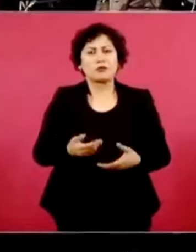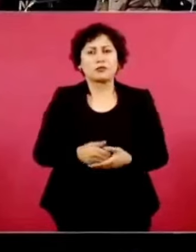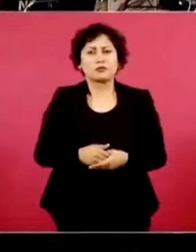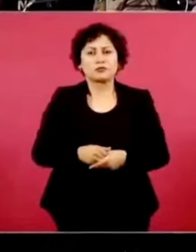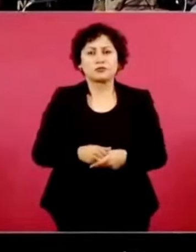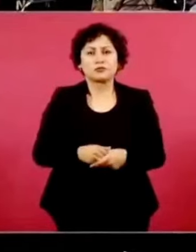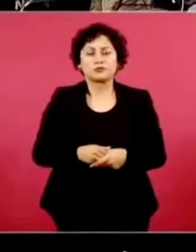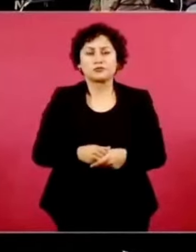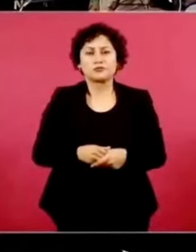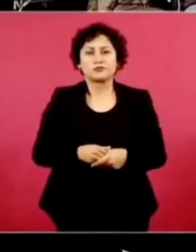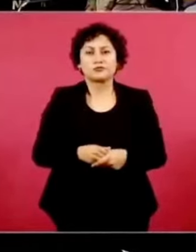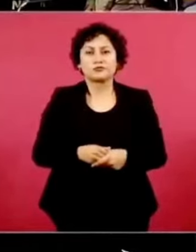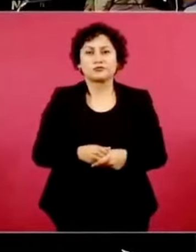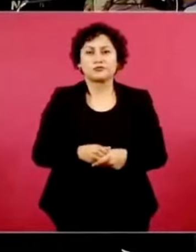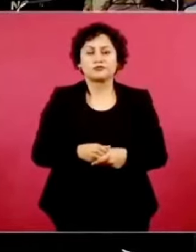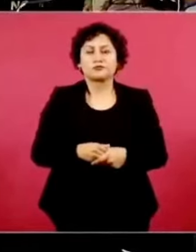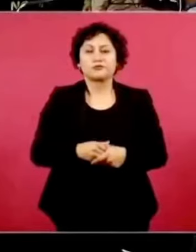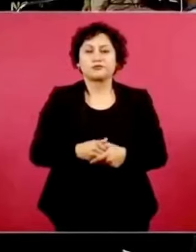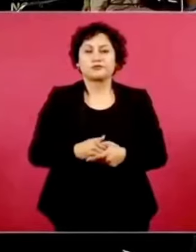sin